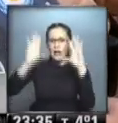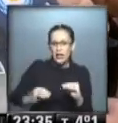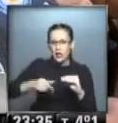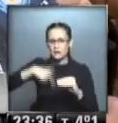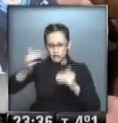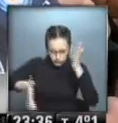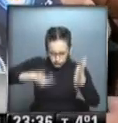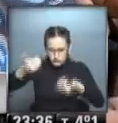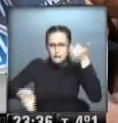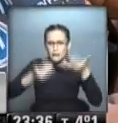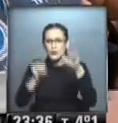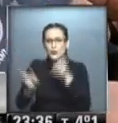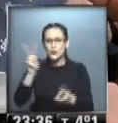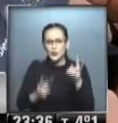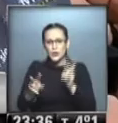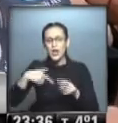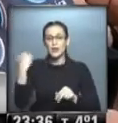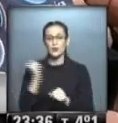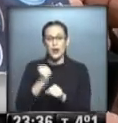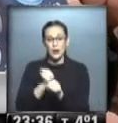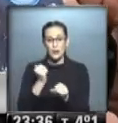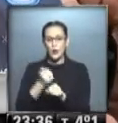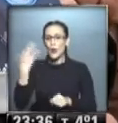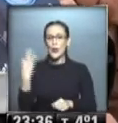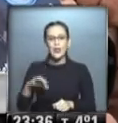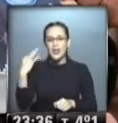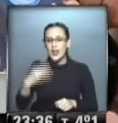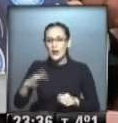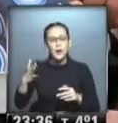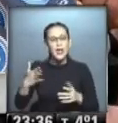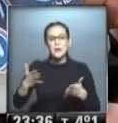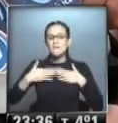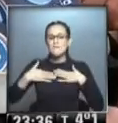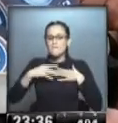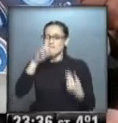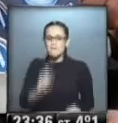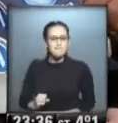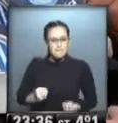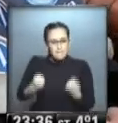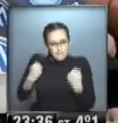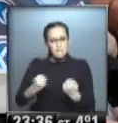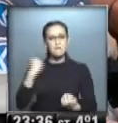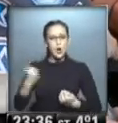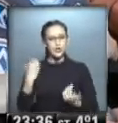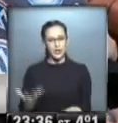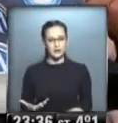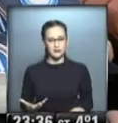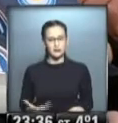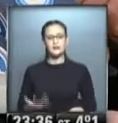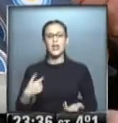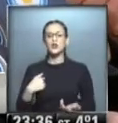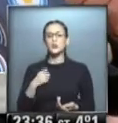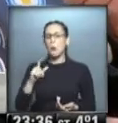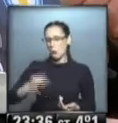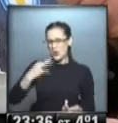de trabajo en el cual hay que rescatar el coraje y la solidaridad de estos hombres que arriesgaron su